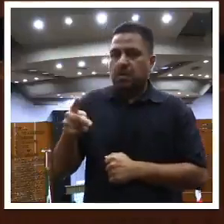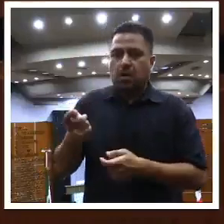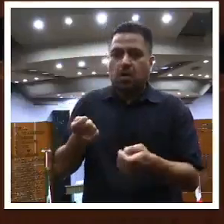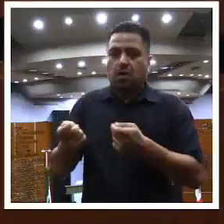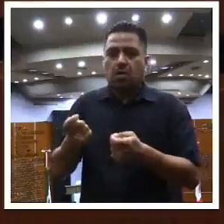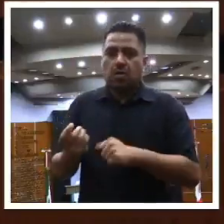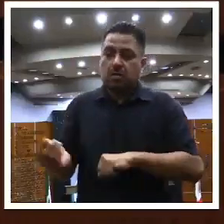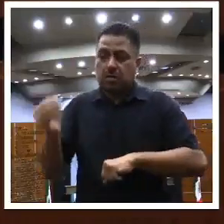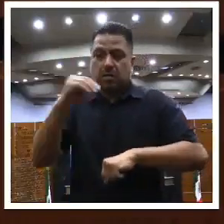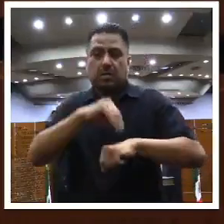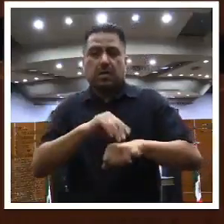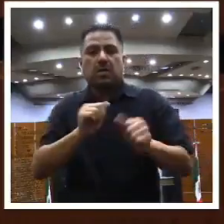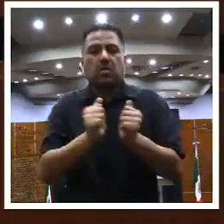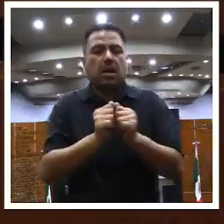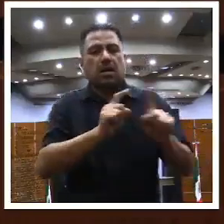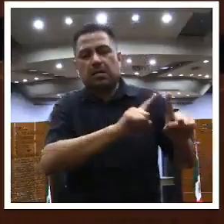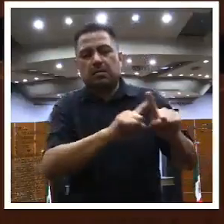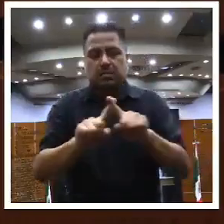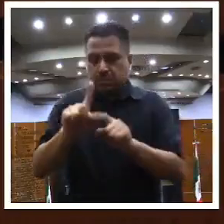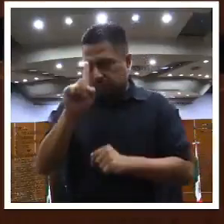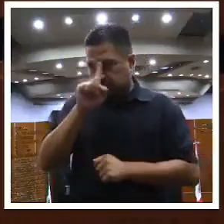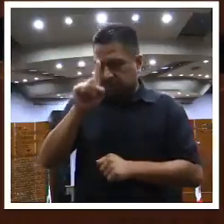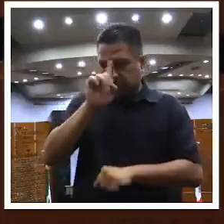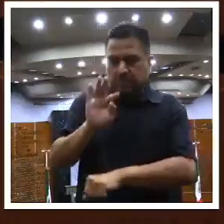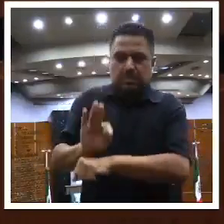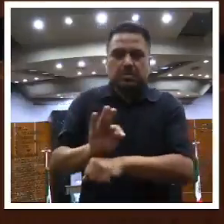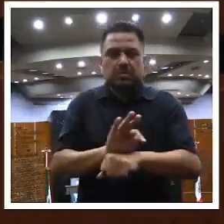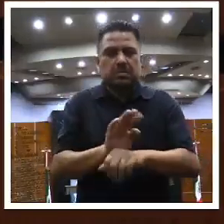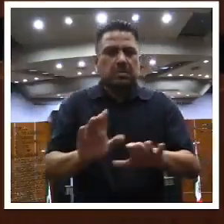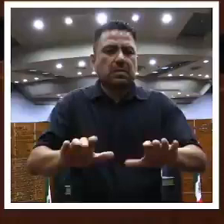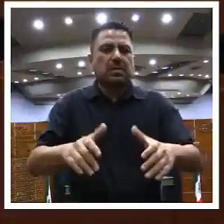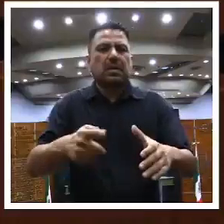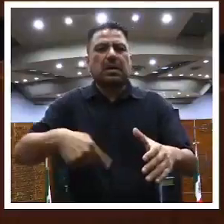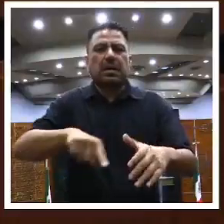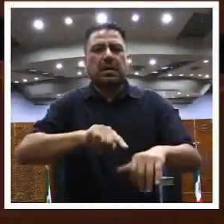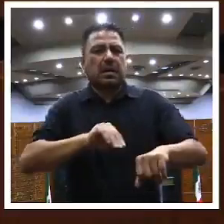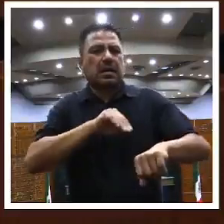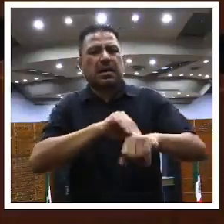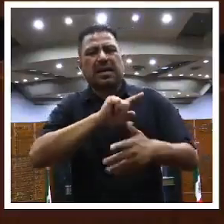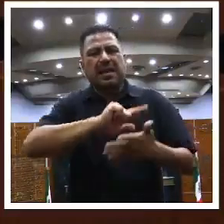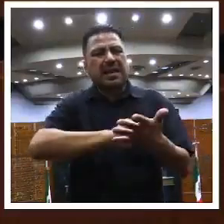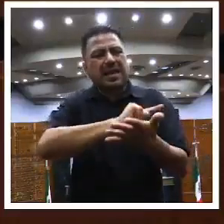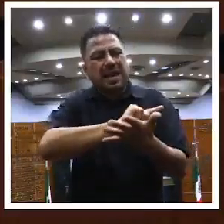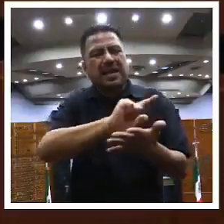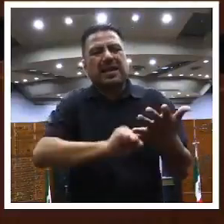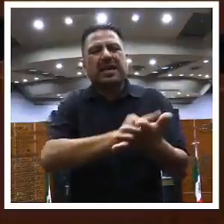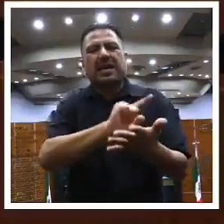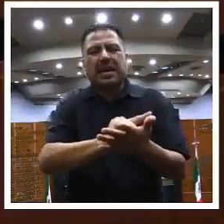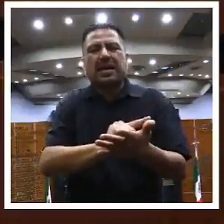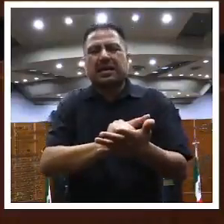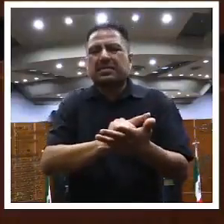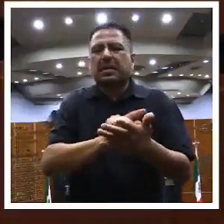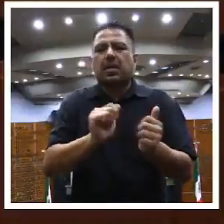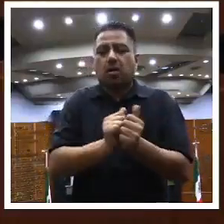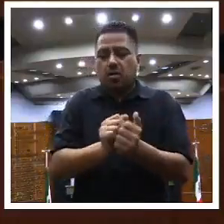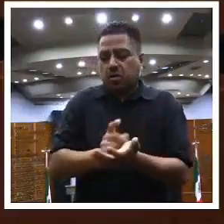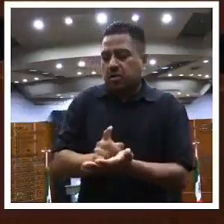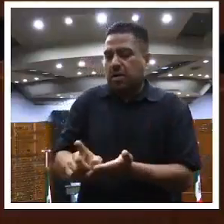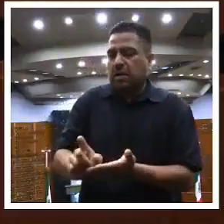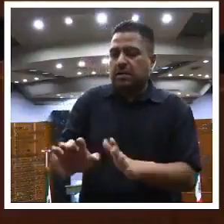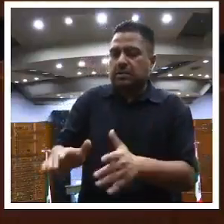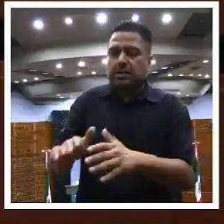ha emitido diversas recomendaciones que versan desde la implementación de iniciativas que propugnen por el derecho